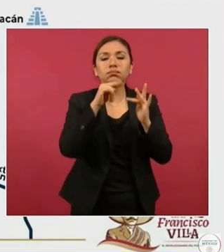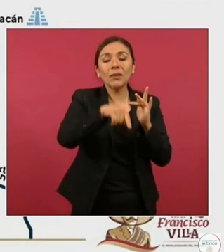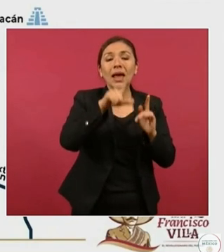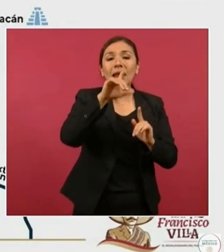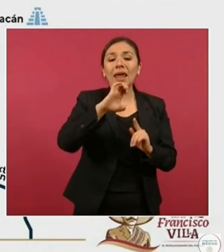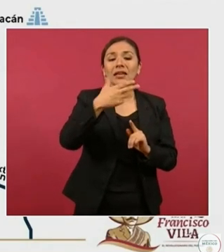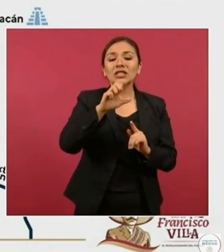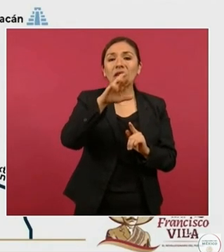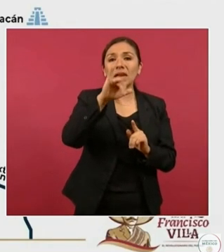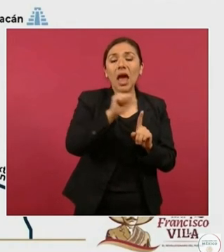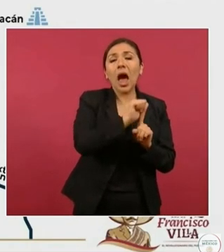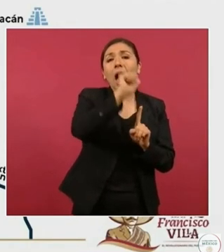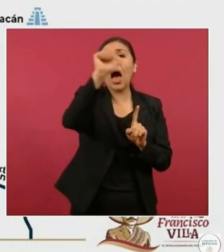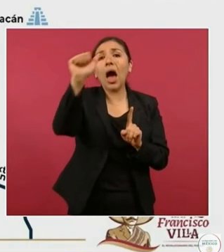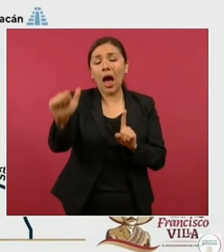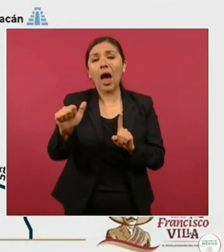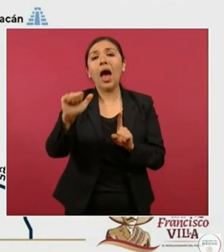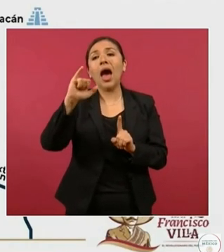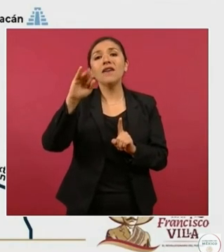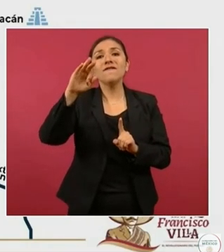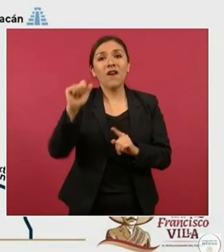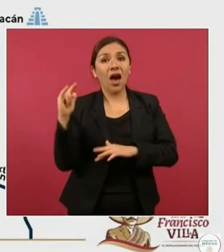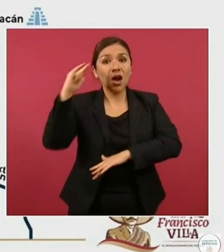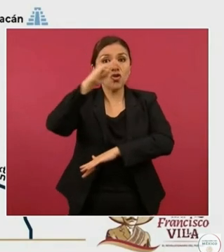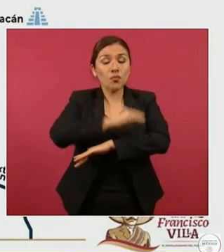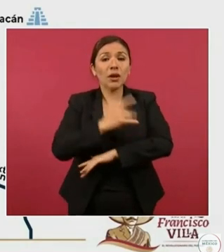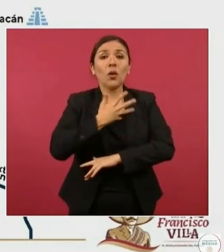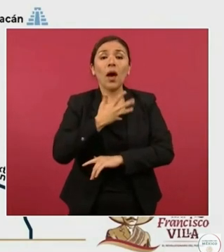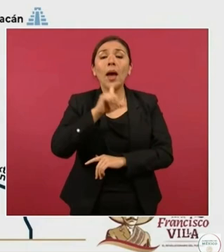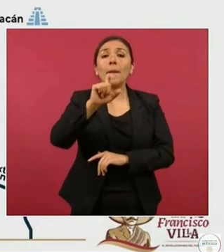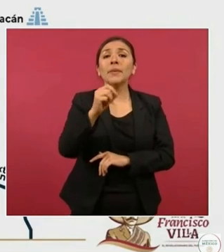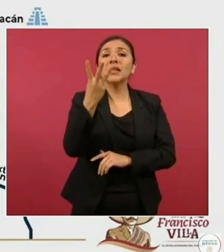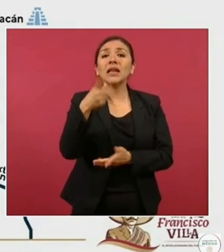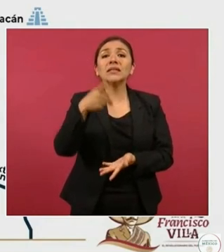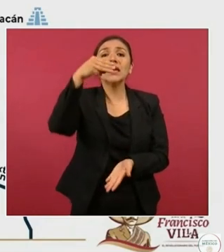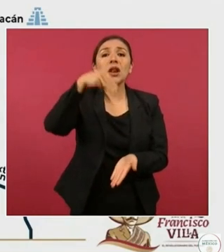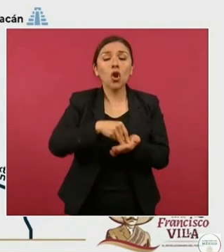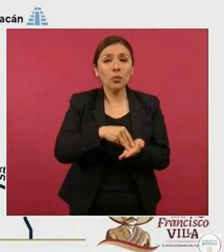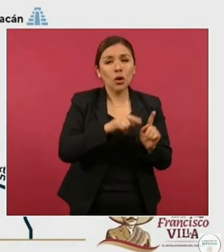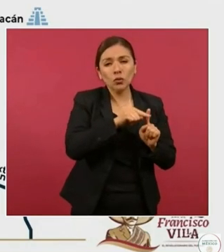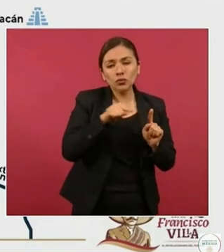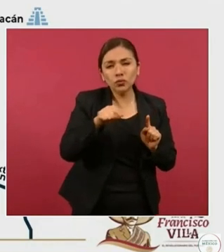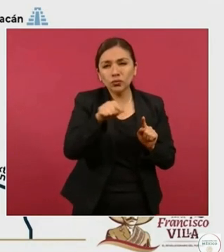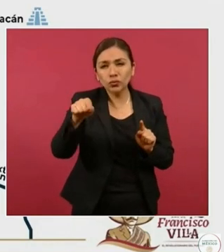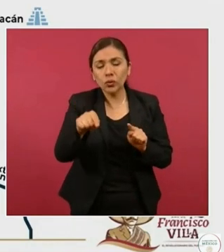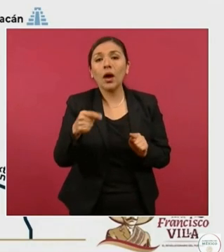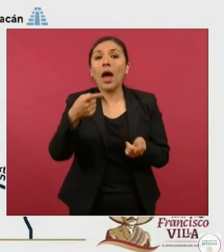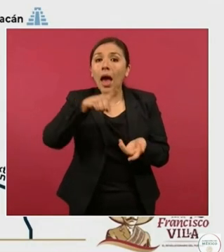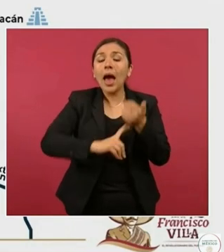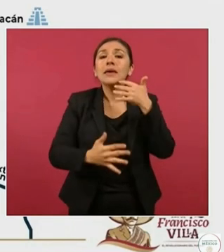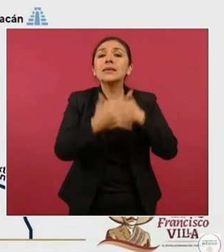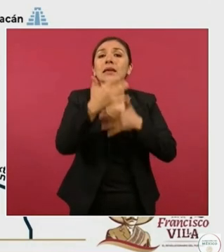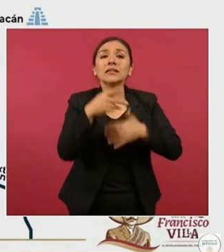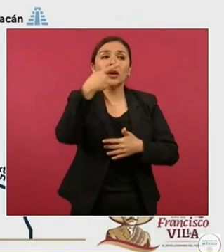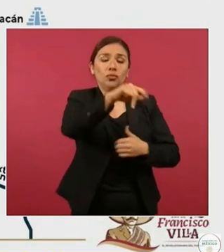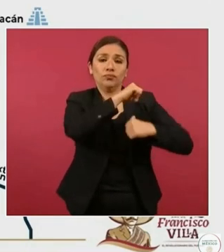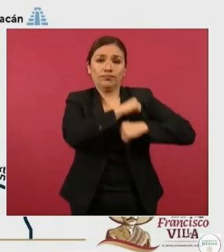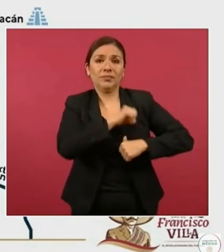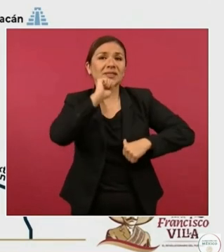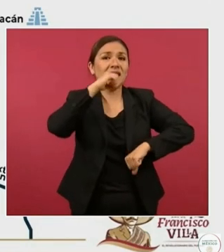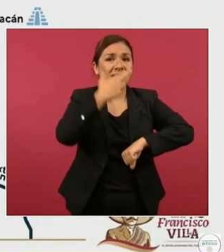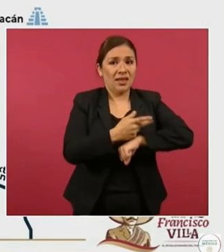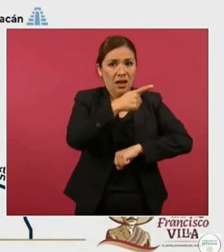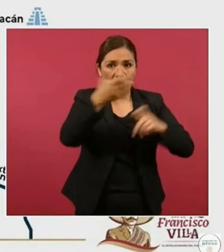Lechería hasta el Aeropuerto Internacional Felipe Ángeles. Consta de 23 kilómetros, 15 de los cuales están a cargo de la Secretaría de